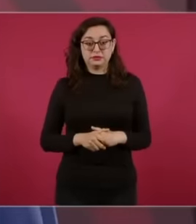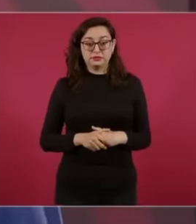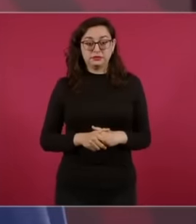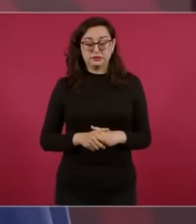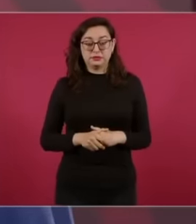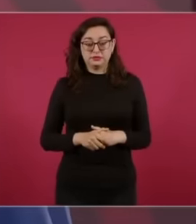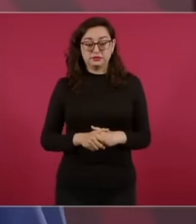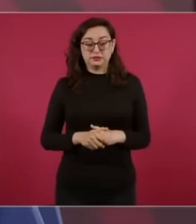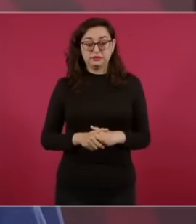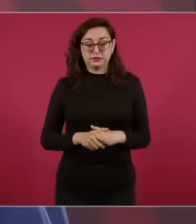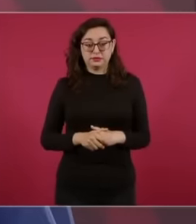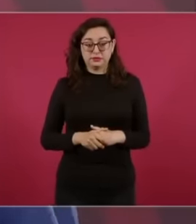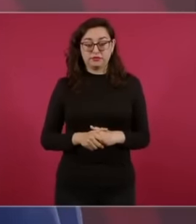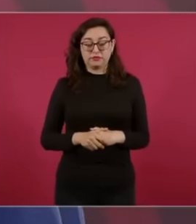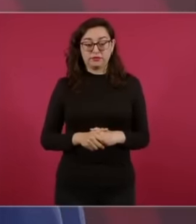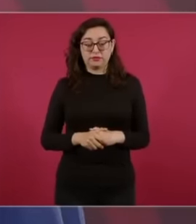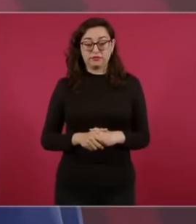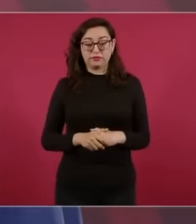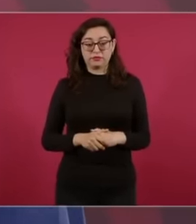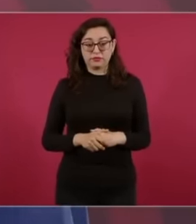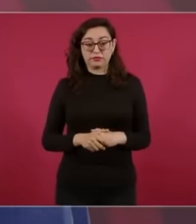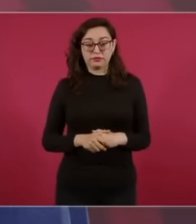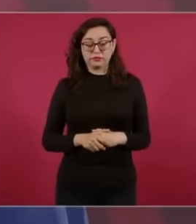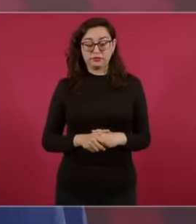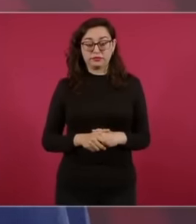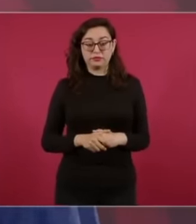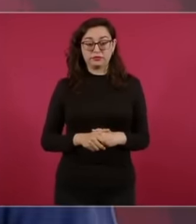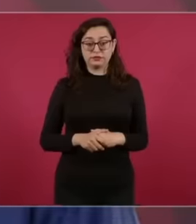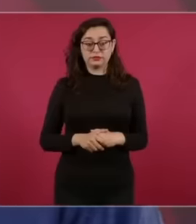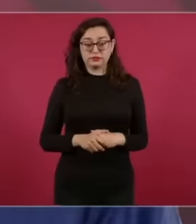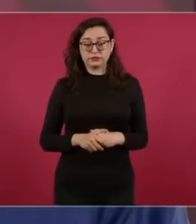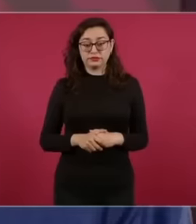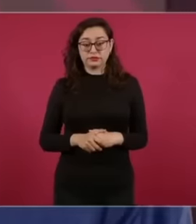estas entrevistas. Y también aprovecho, porque no todo es